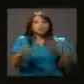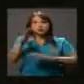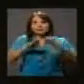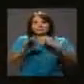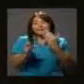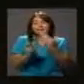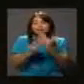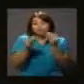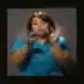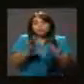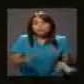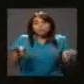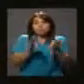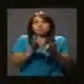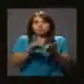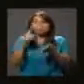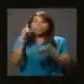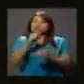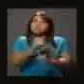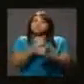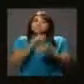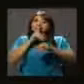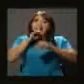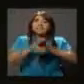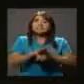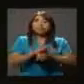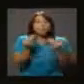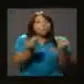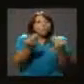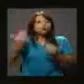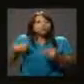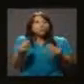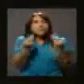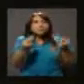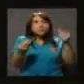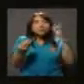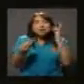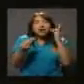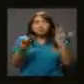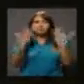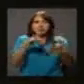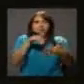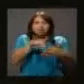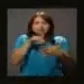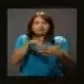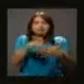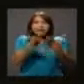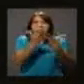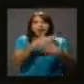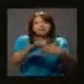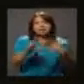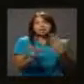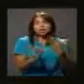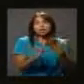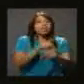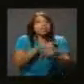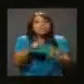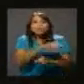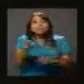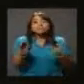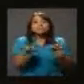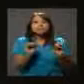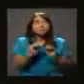tecnología será muy importante porque está garantizado hay demasiadas mujeres y hombres preparados en la parte tecnológica de este país pero no tienen el espacio y no tienen la